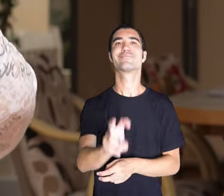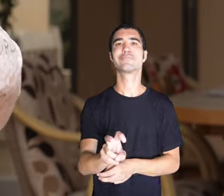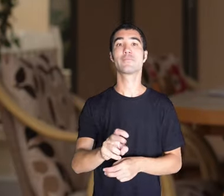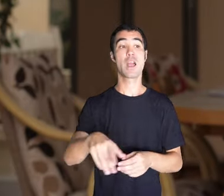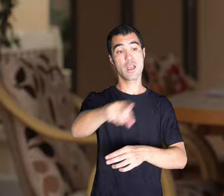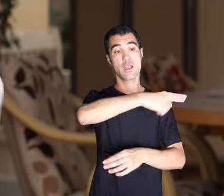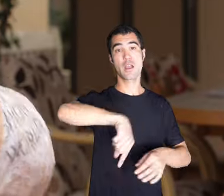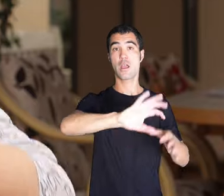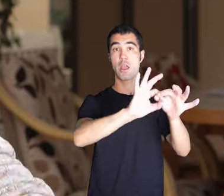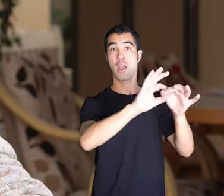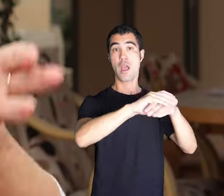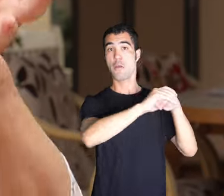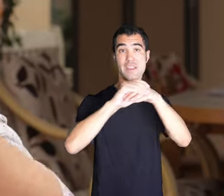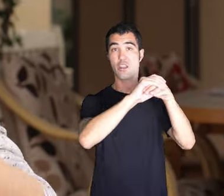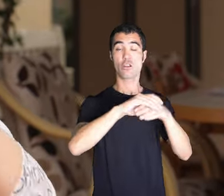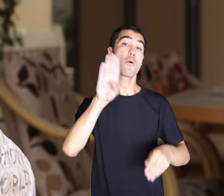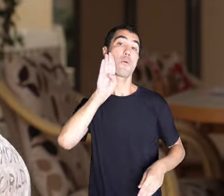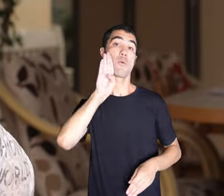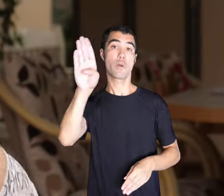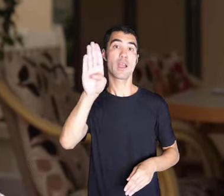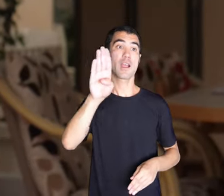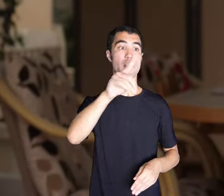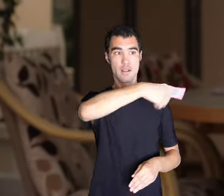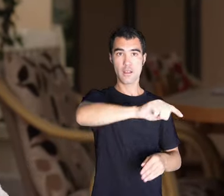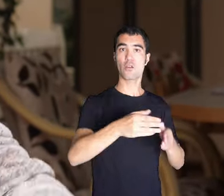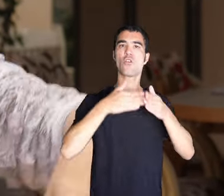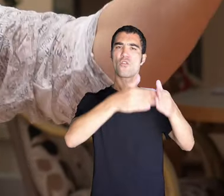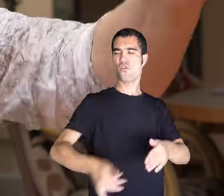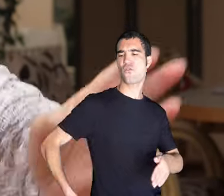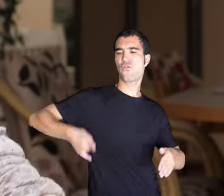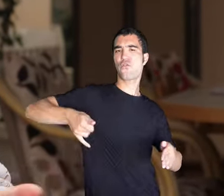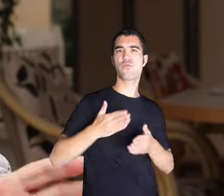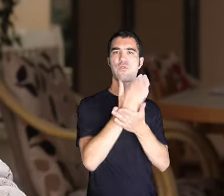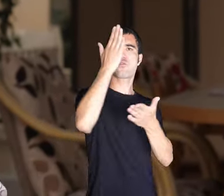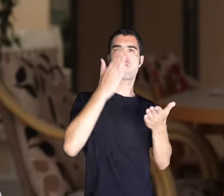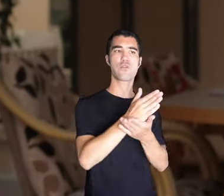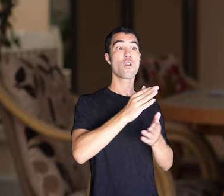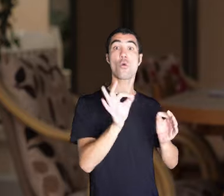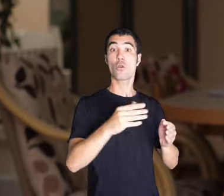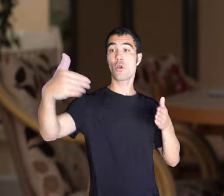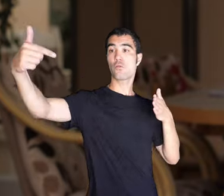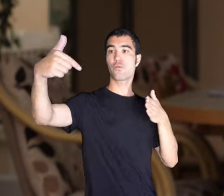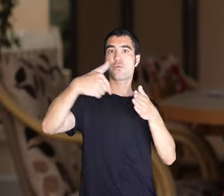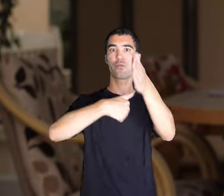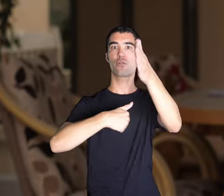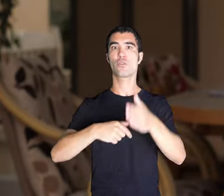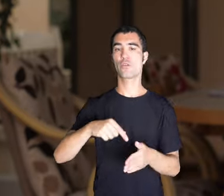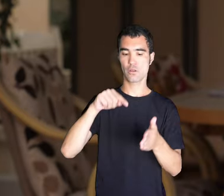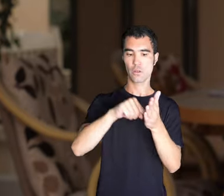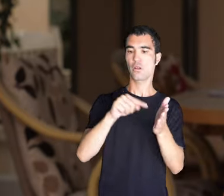unos amigos belgas, que ellos salían con su lanza, le dijeron, el bebé ha nacido. Mi marido pensaba que yo